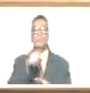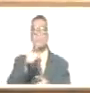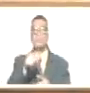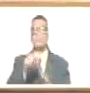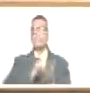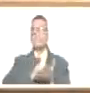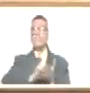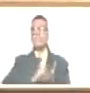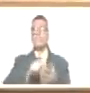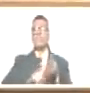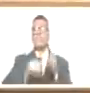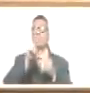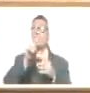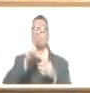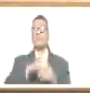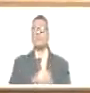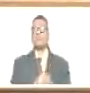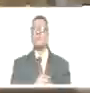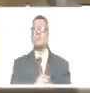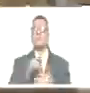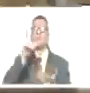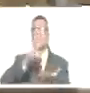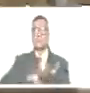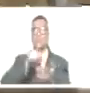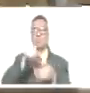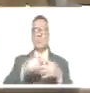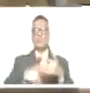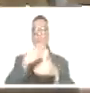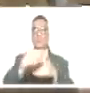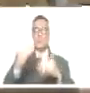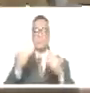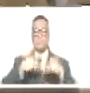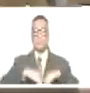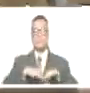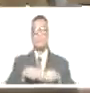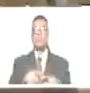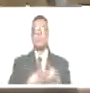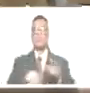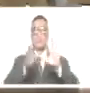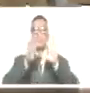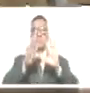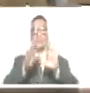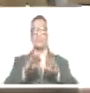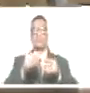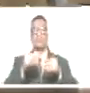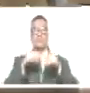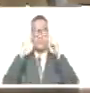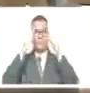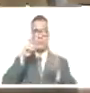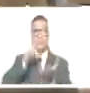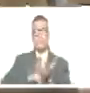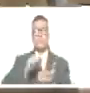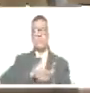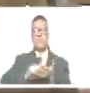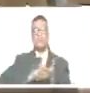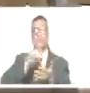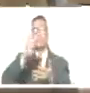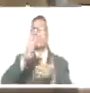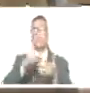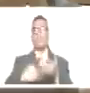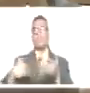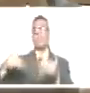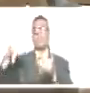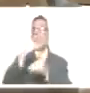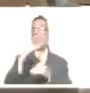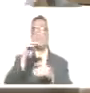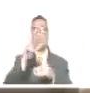2, aprobado. Siguiente. Noveno, se sugiere aprobar que el artículo 4 pase a ser el artículo